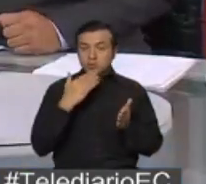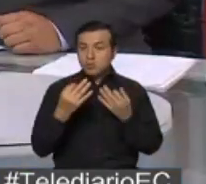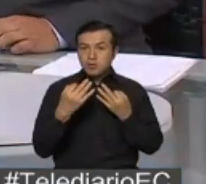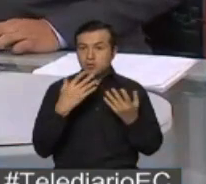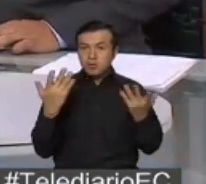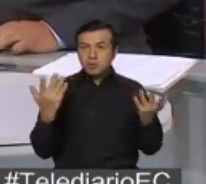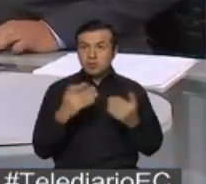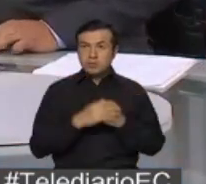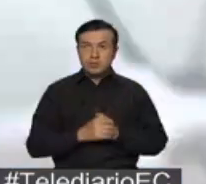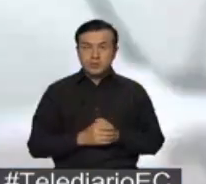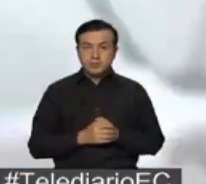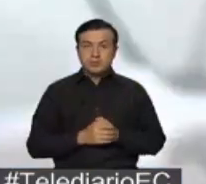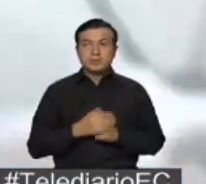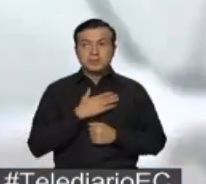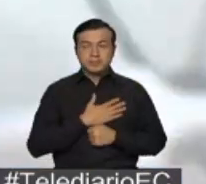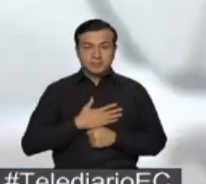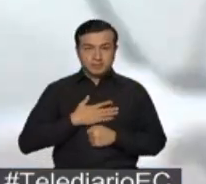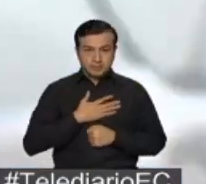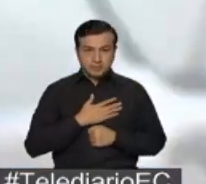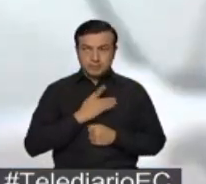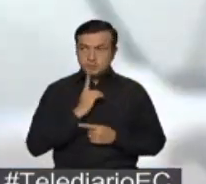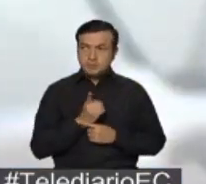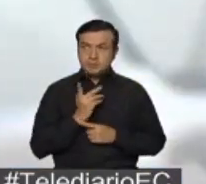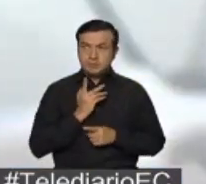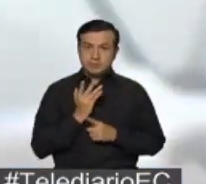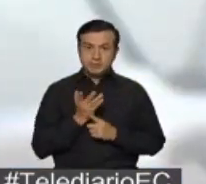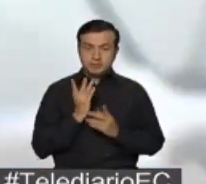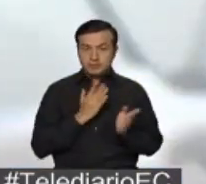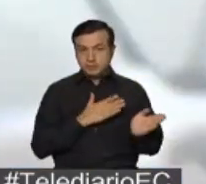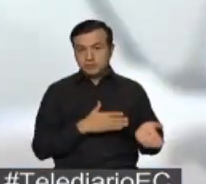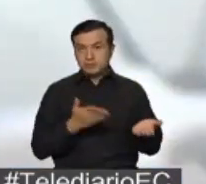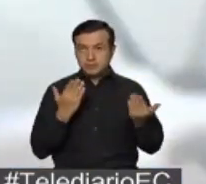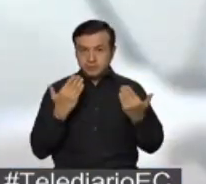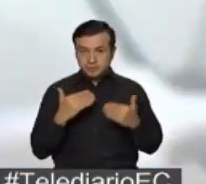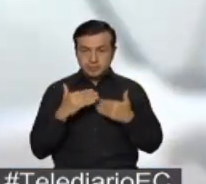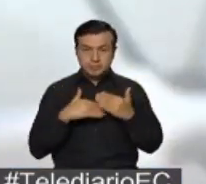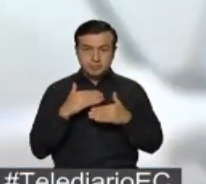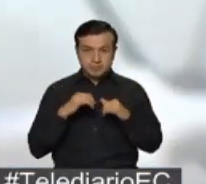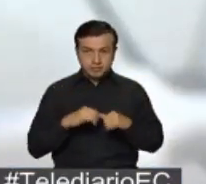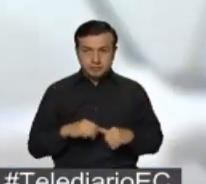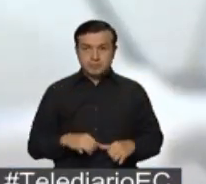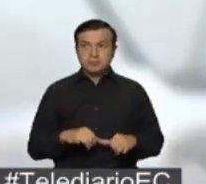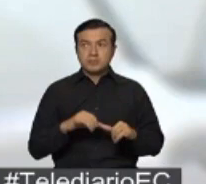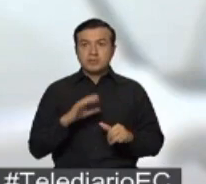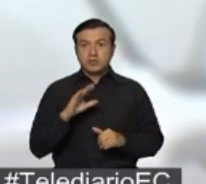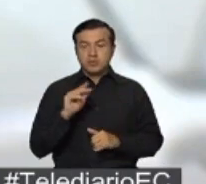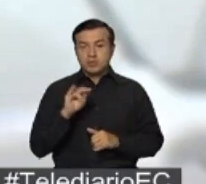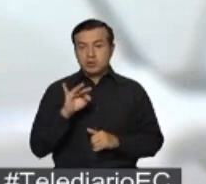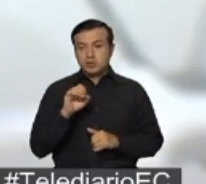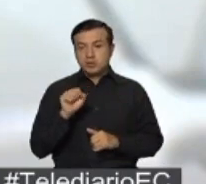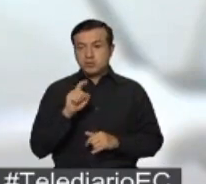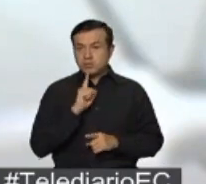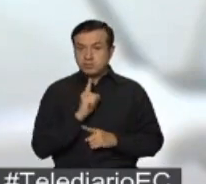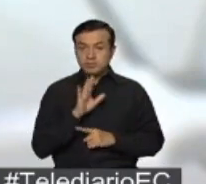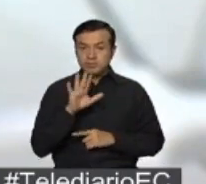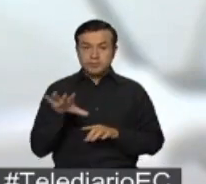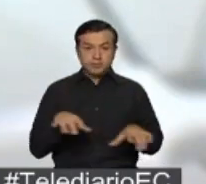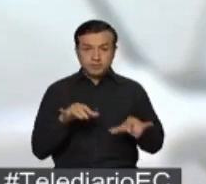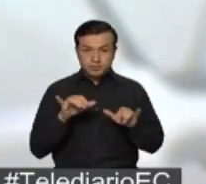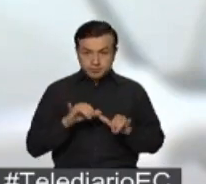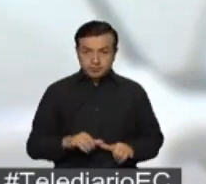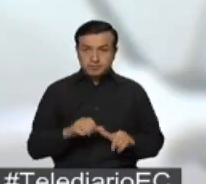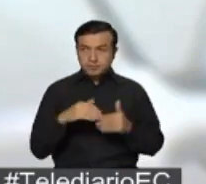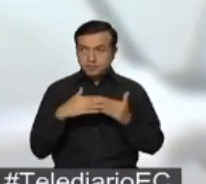frente a esas decisiones por favor como veníamos comentando en minutos atrás con afip se ha activado sus planes de contingencia